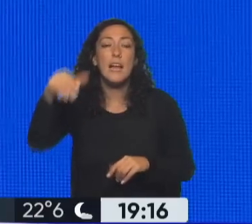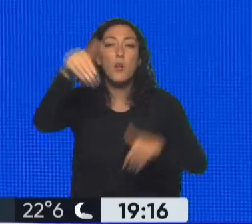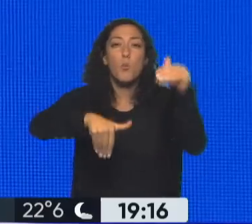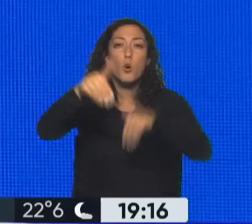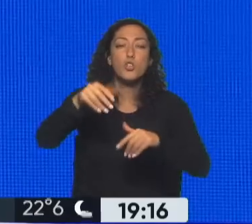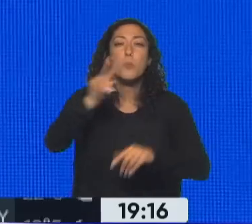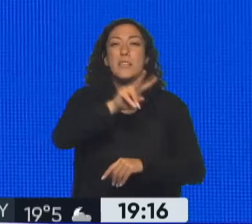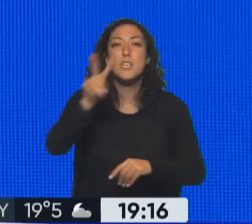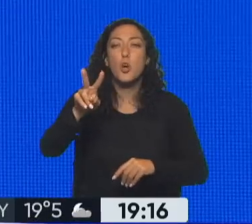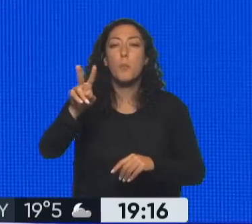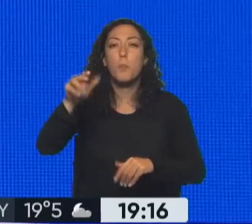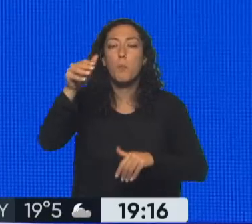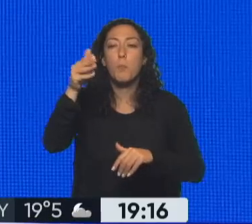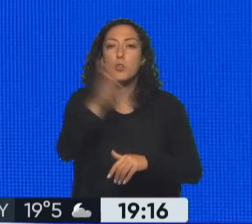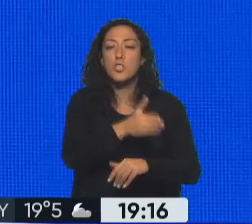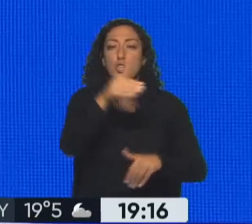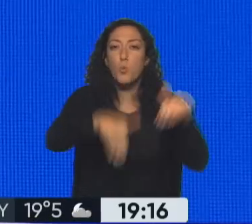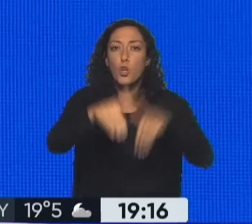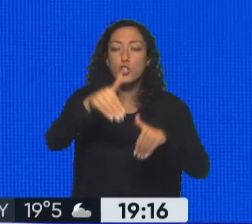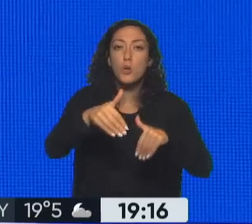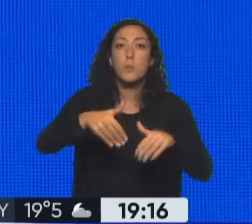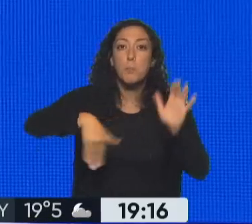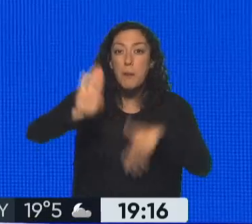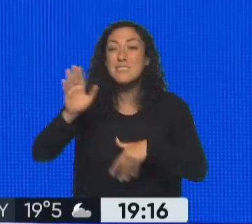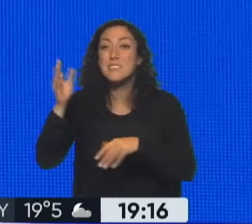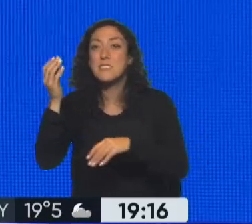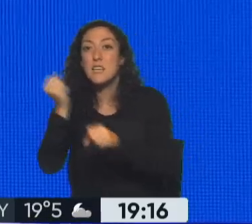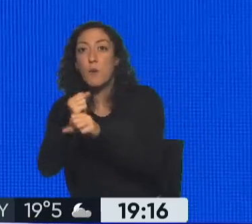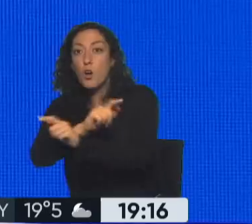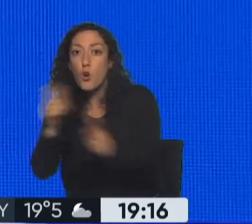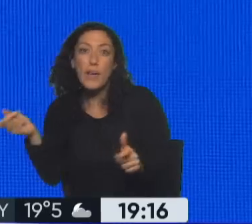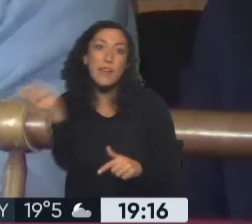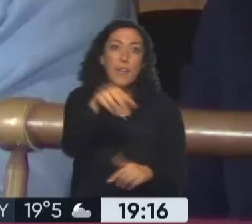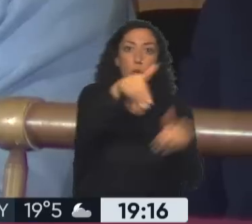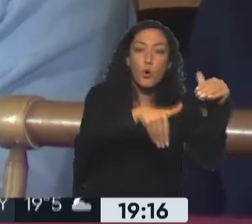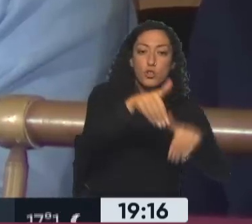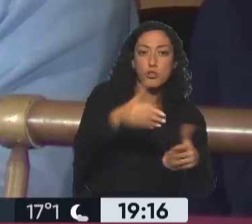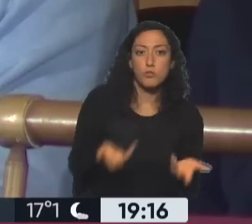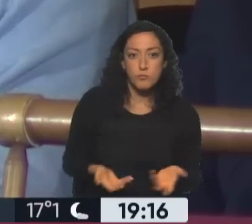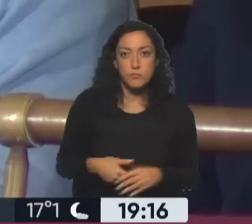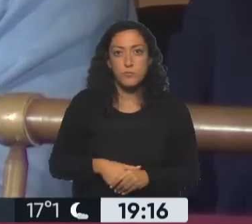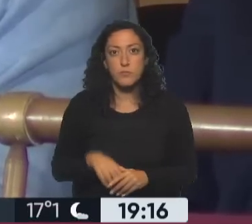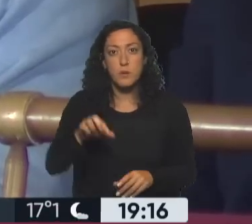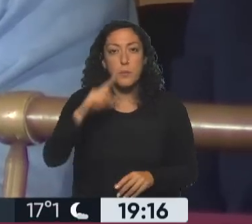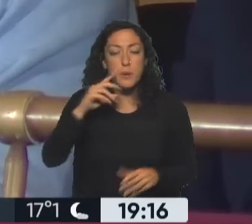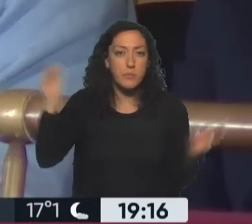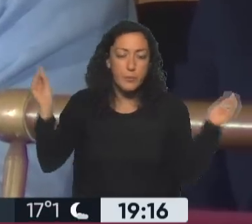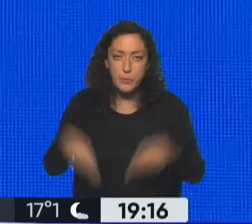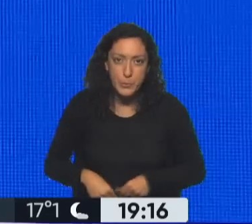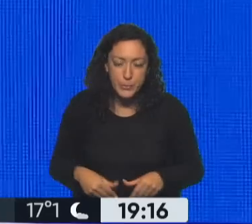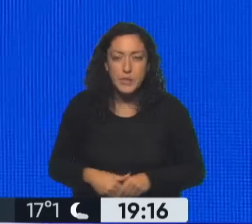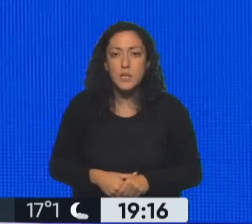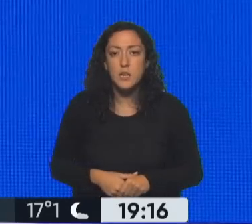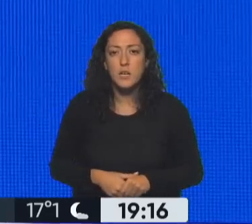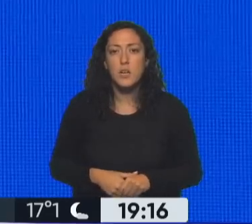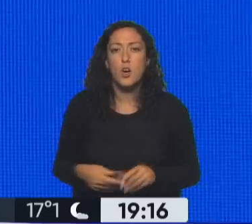el 22% de los votos. Con el Producto Bruto cayendo en picada. Esta es la historia de la Argentina: